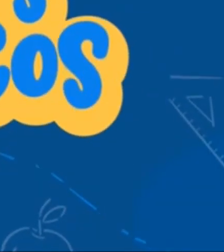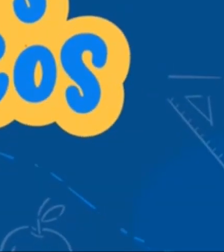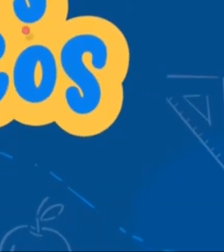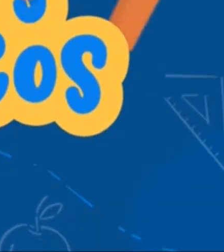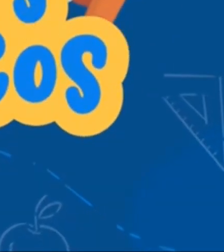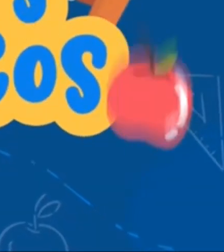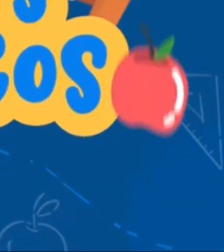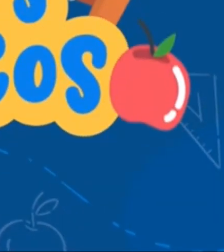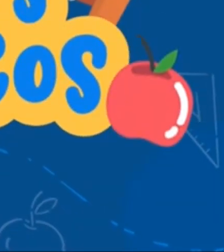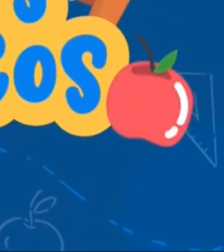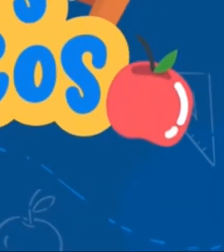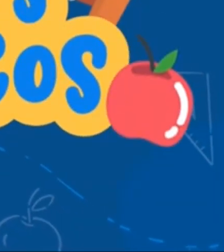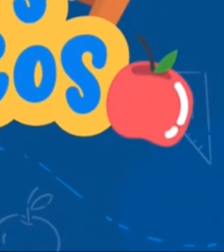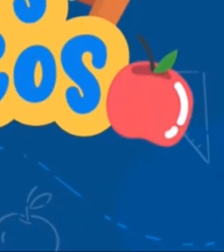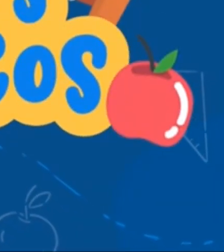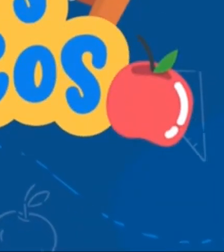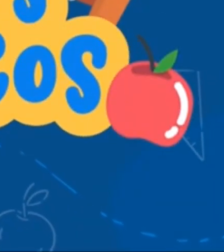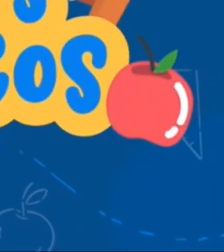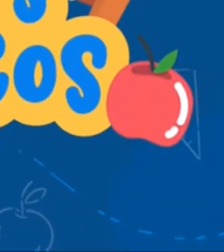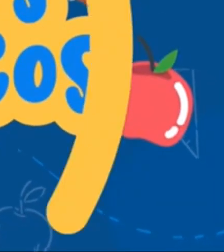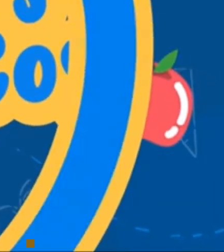desafíos matemáticos